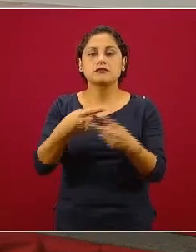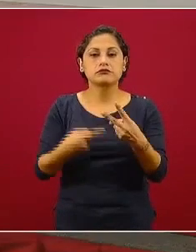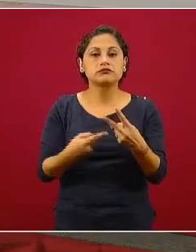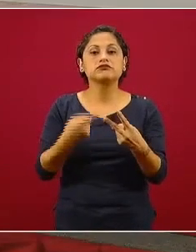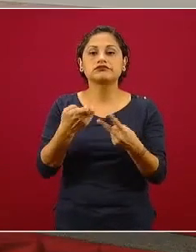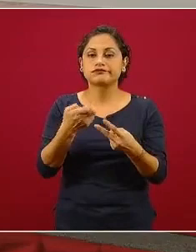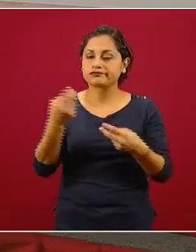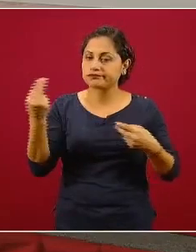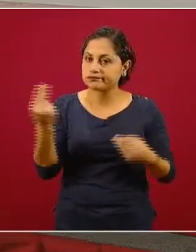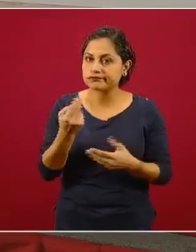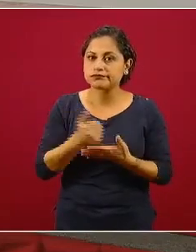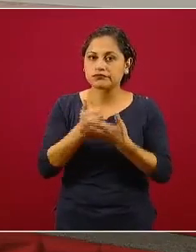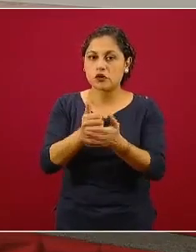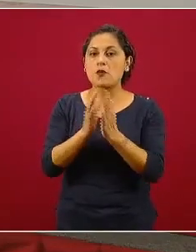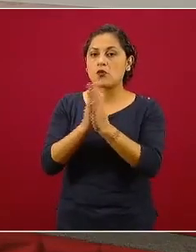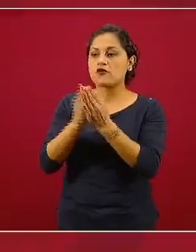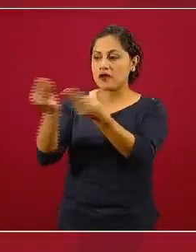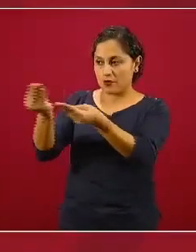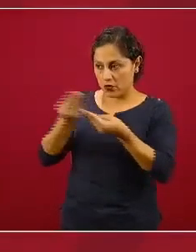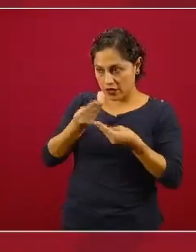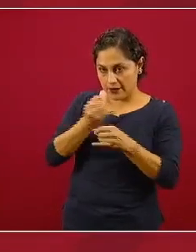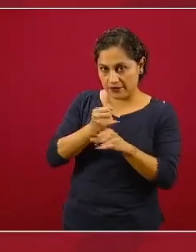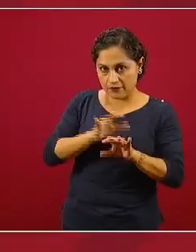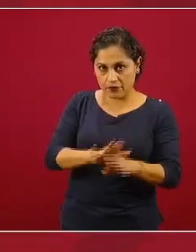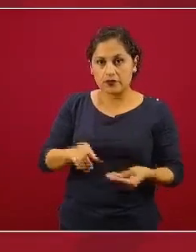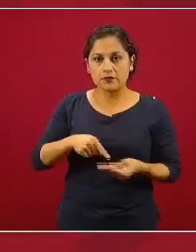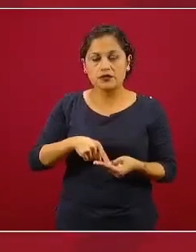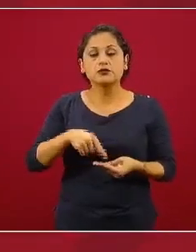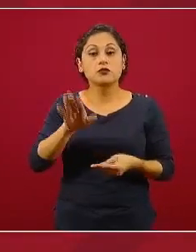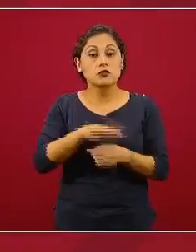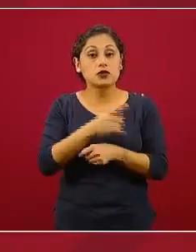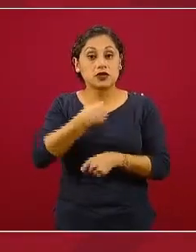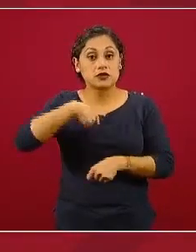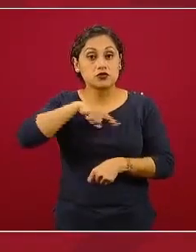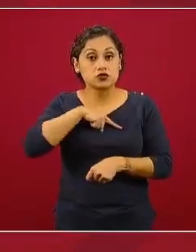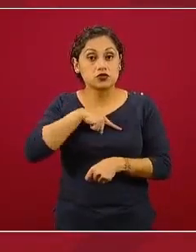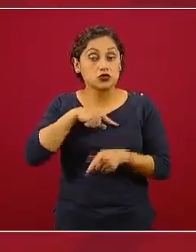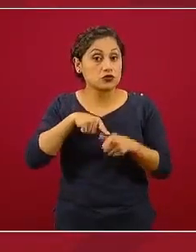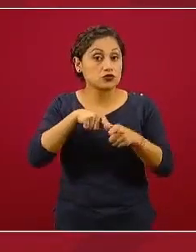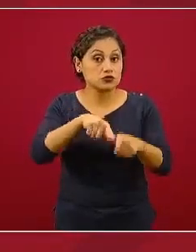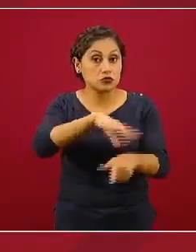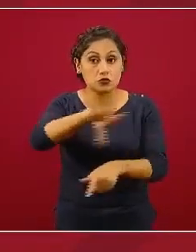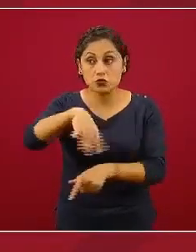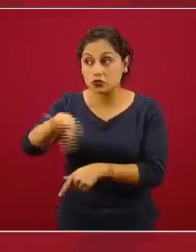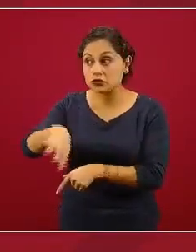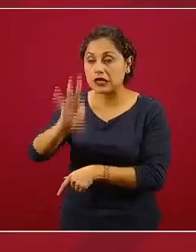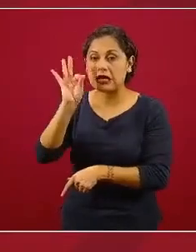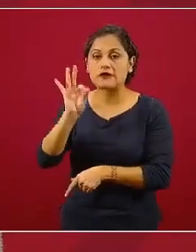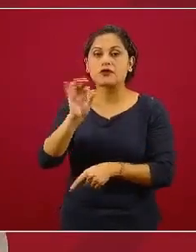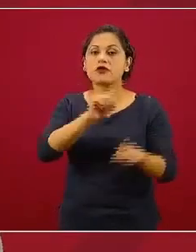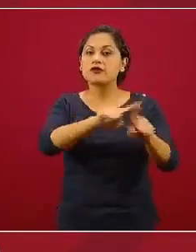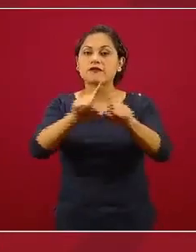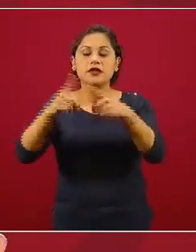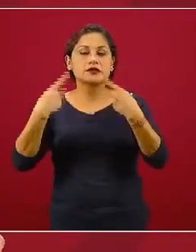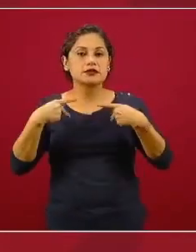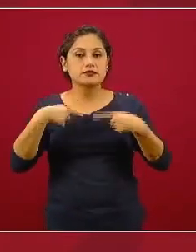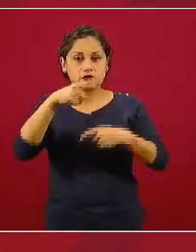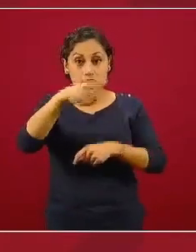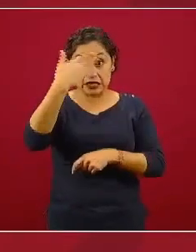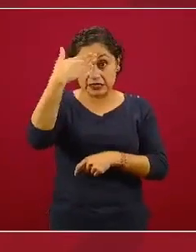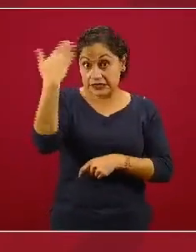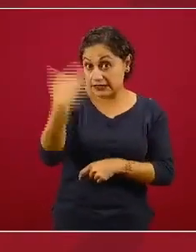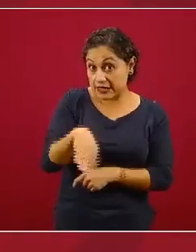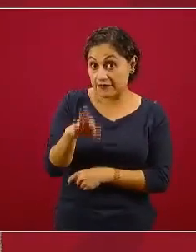Le suplico si nos deja los datos y enseguida le damos seguimiento, y todo fisioterapeuta pulmonar que haya en el país